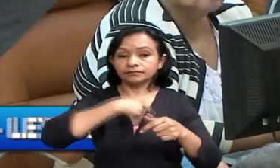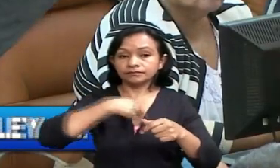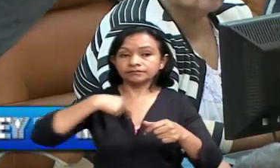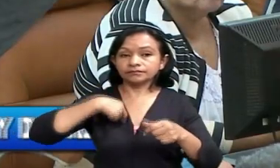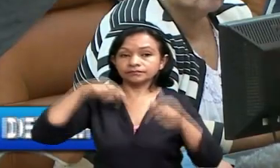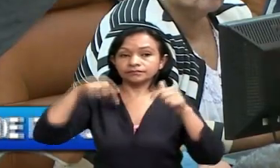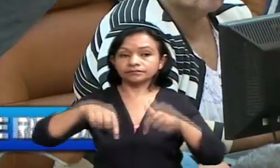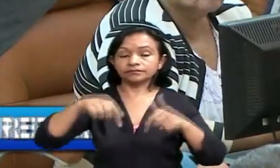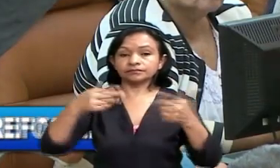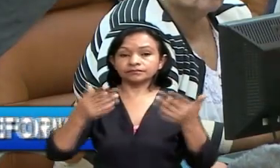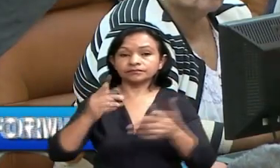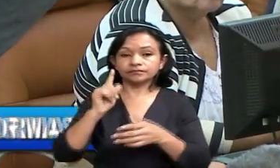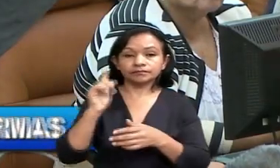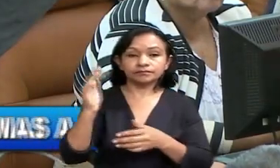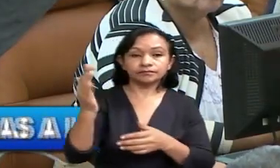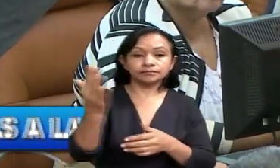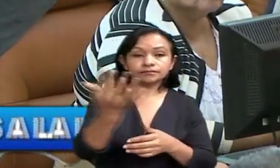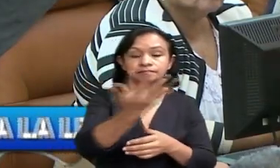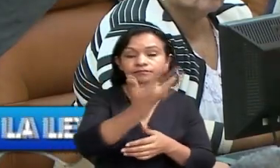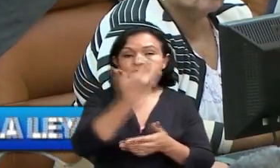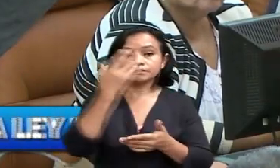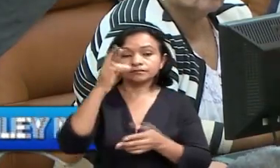que con toda honestidad